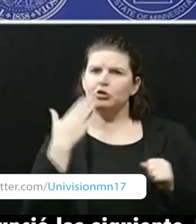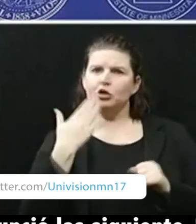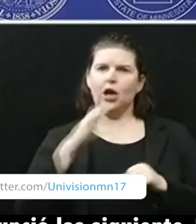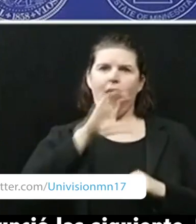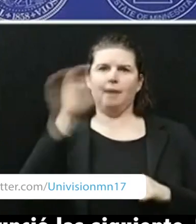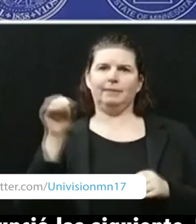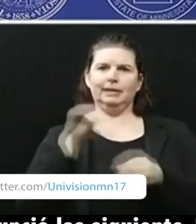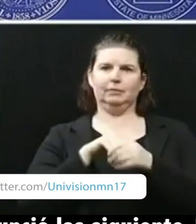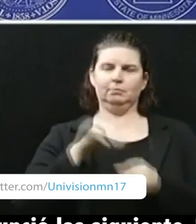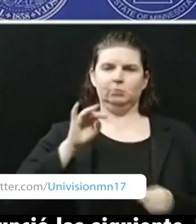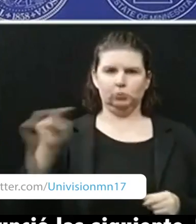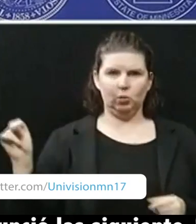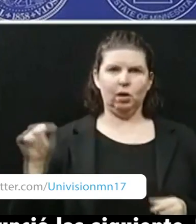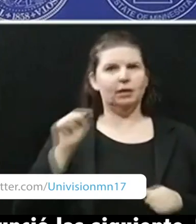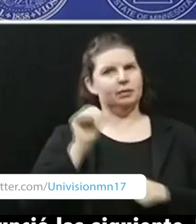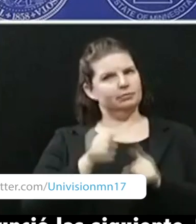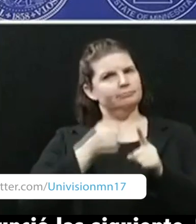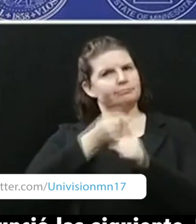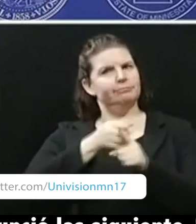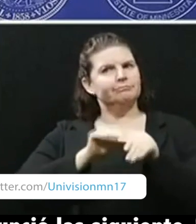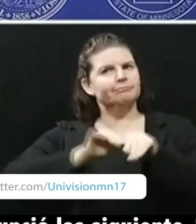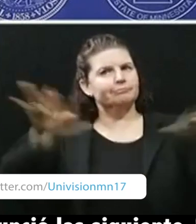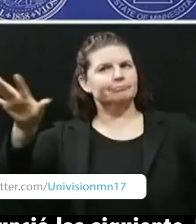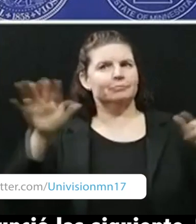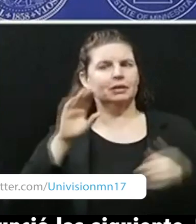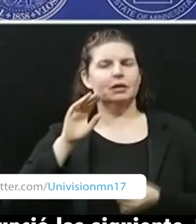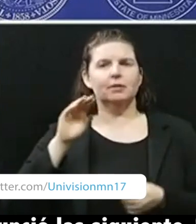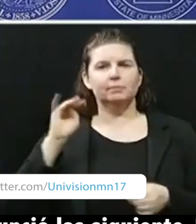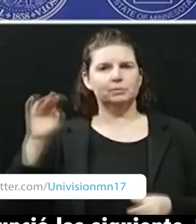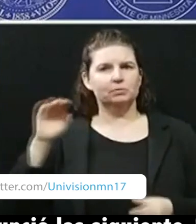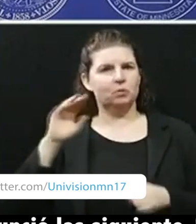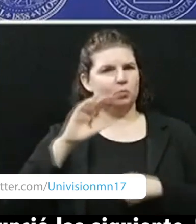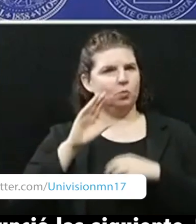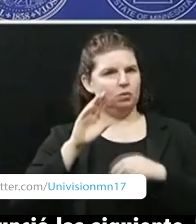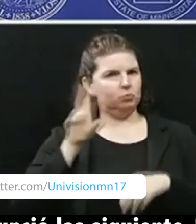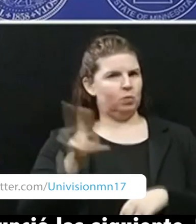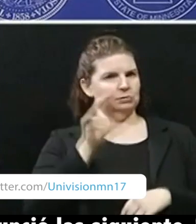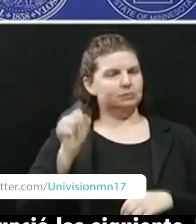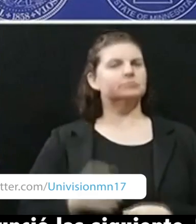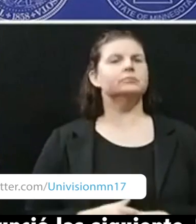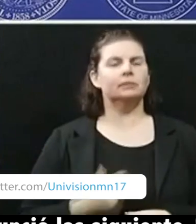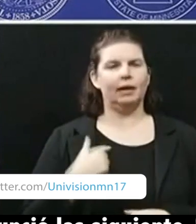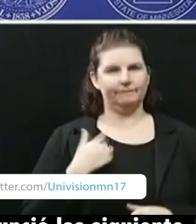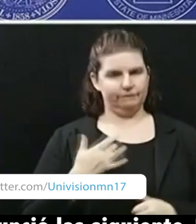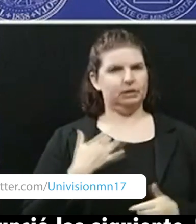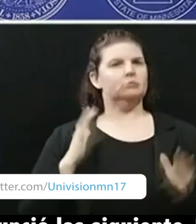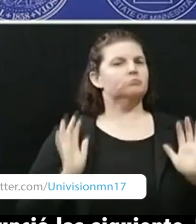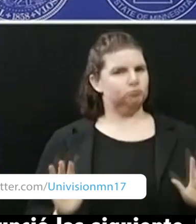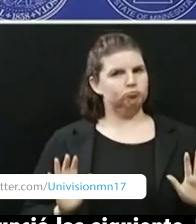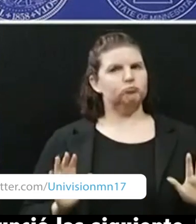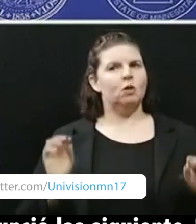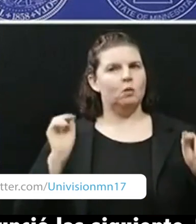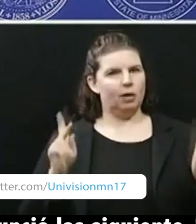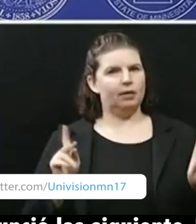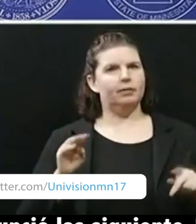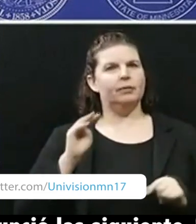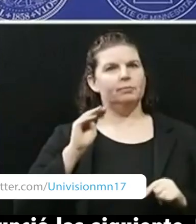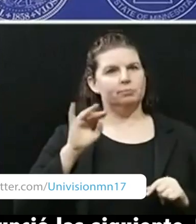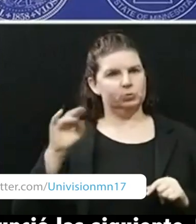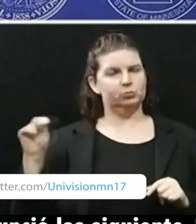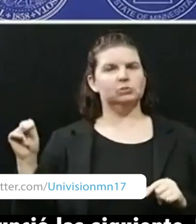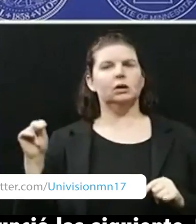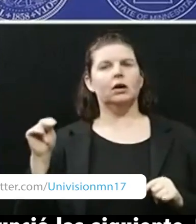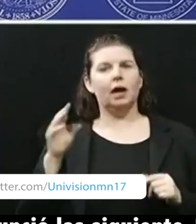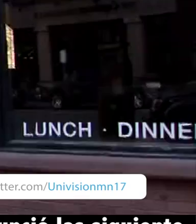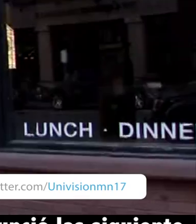Ayer, el gobernador Walz anunció la siguiente fase de su plan Stay Safe, que incluye un giro prudente y estratégico